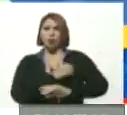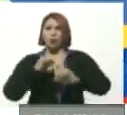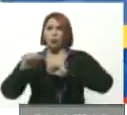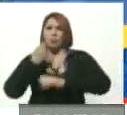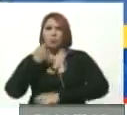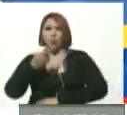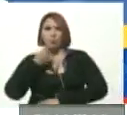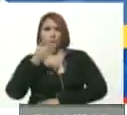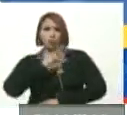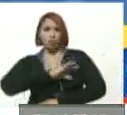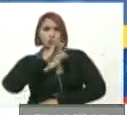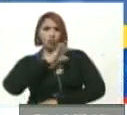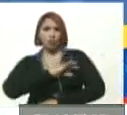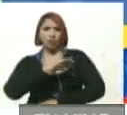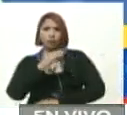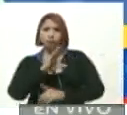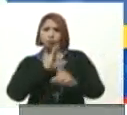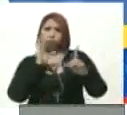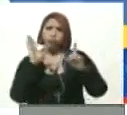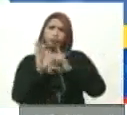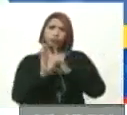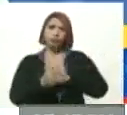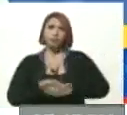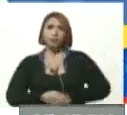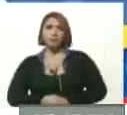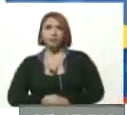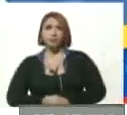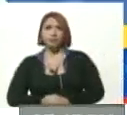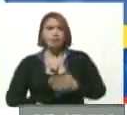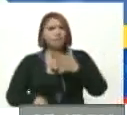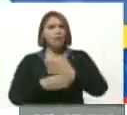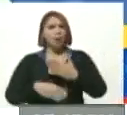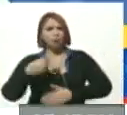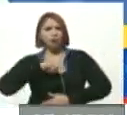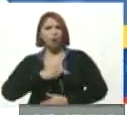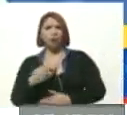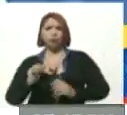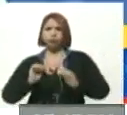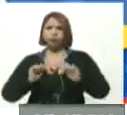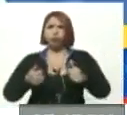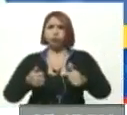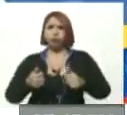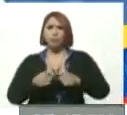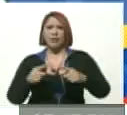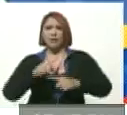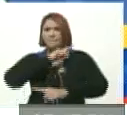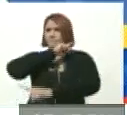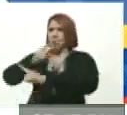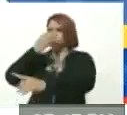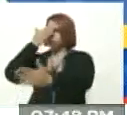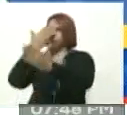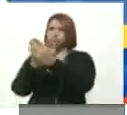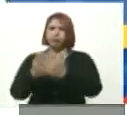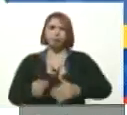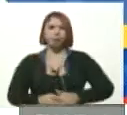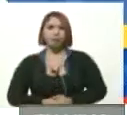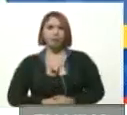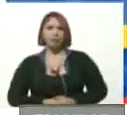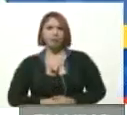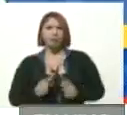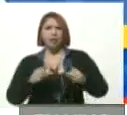político, social, cultural, que vamos a levantar para denunciar y para